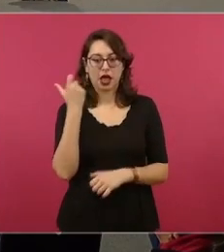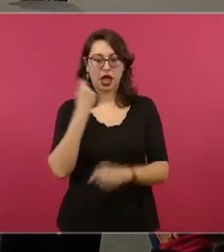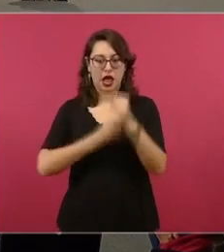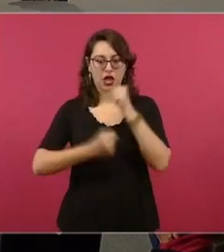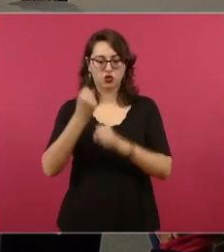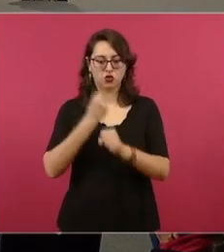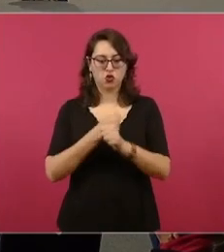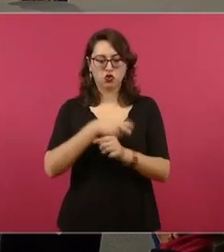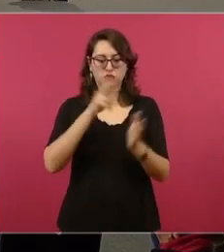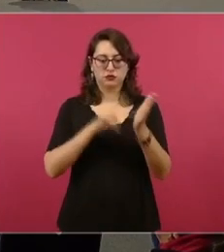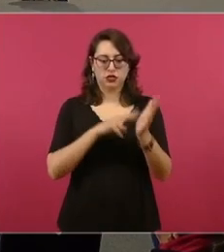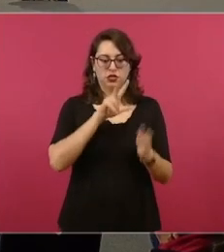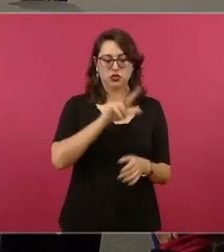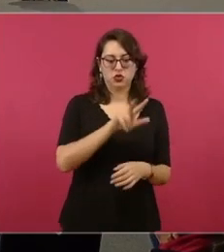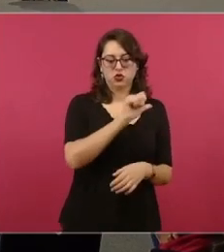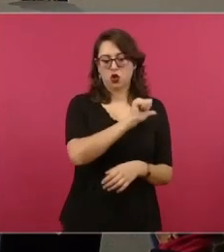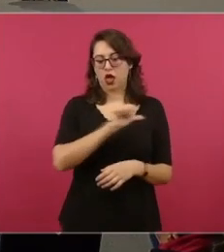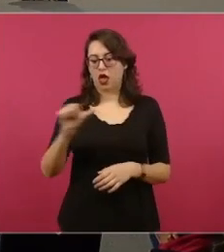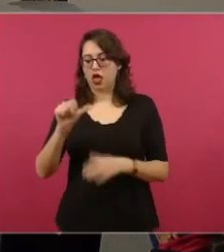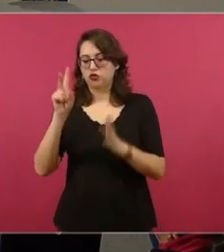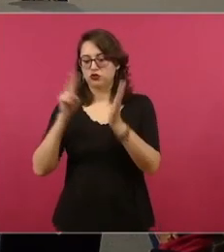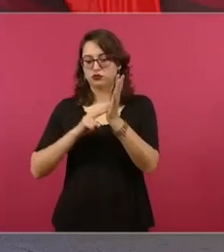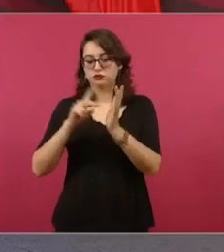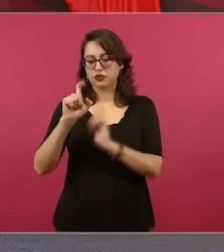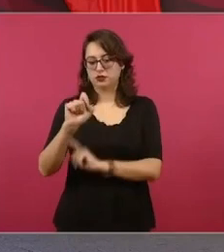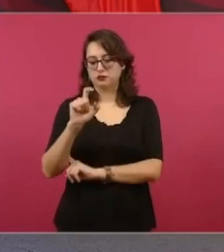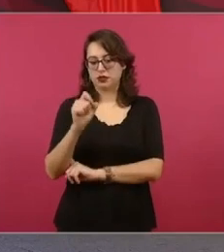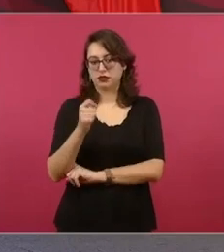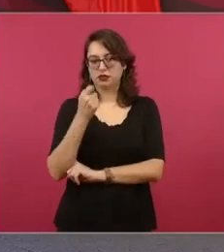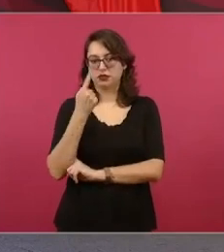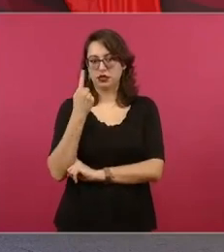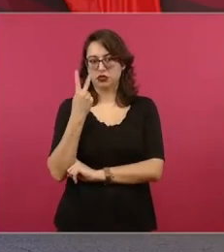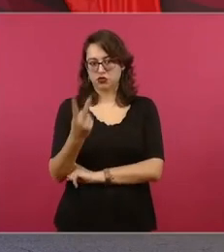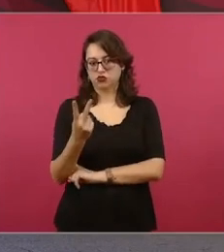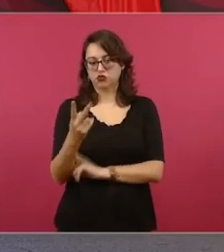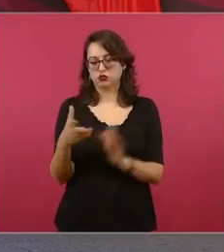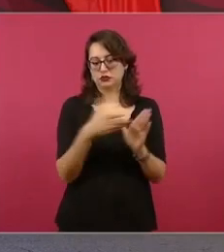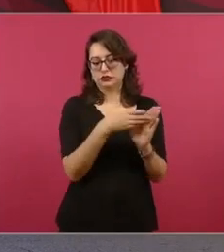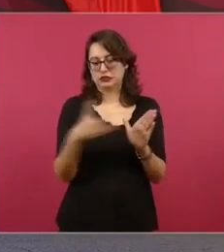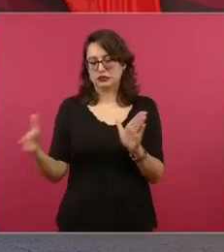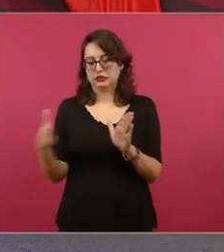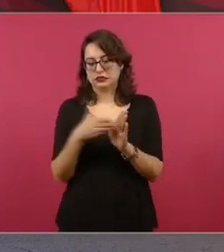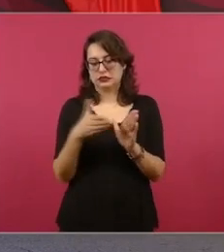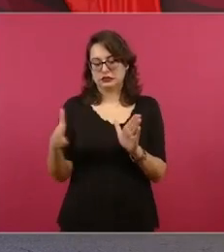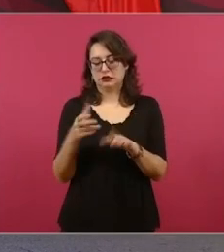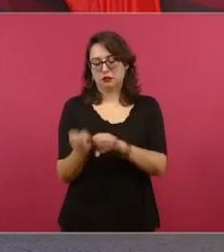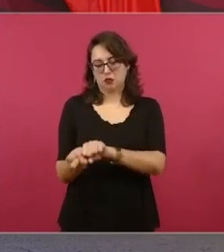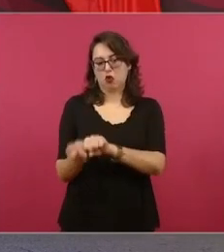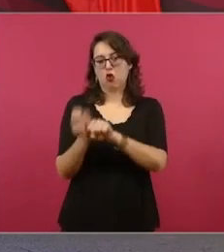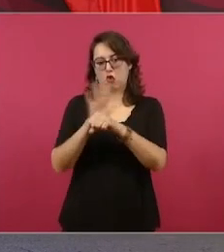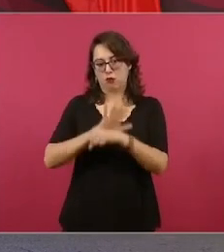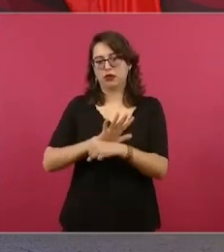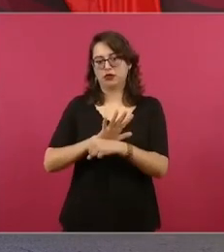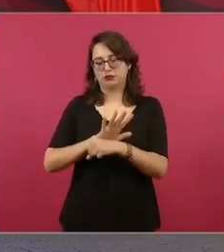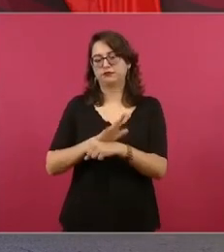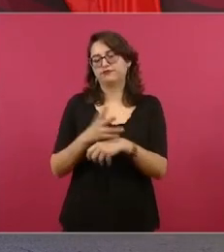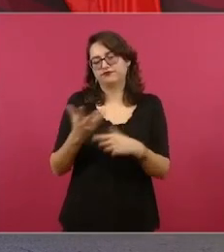al 22, este es el único decil que baja